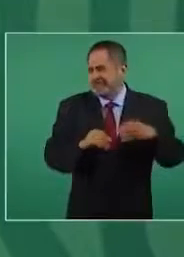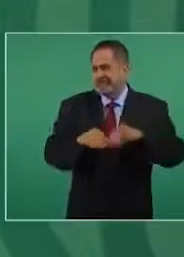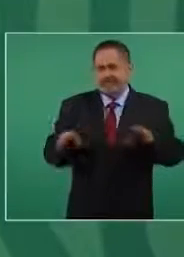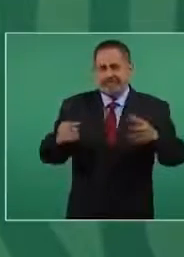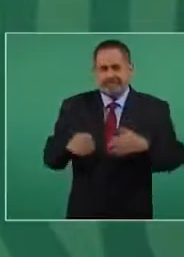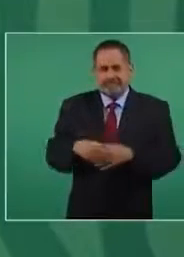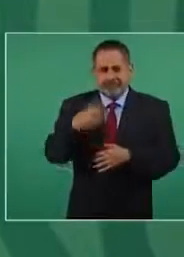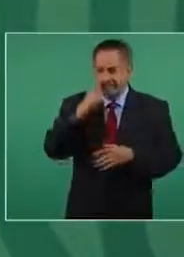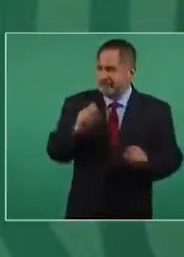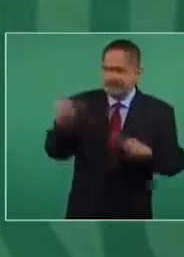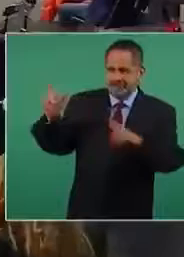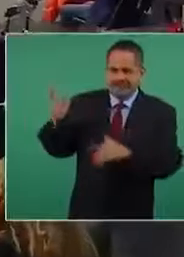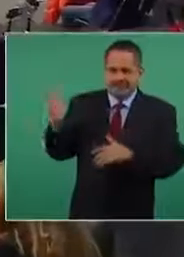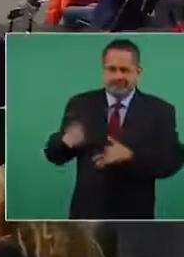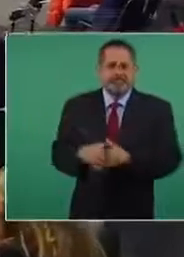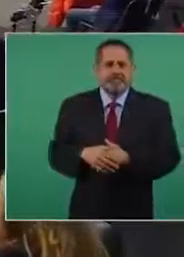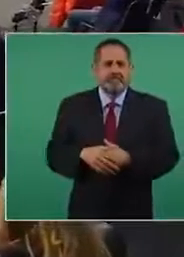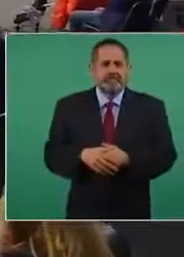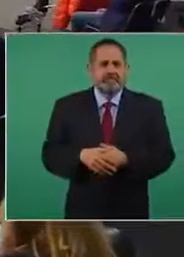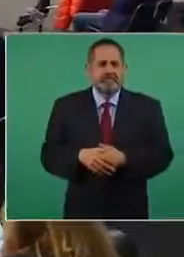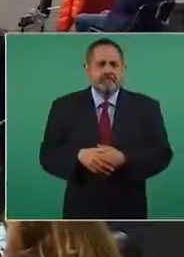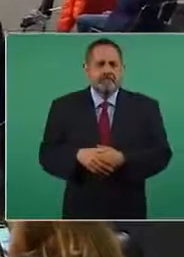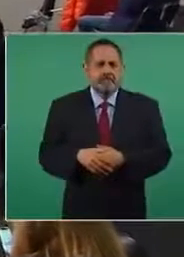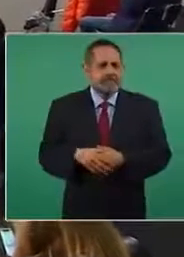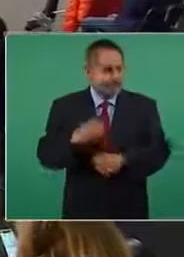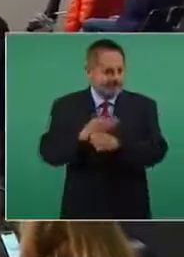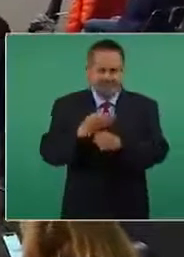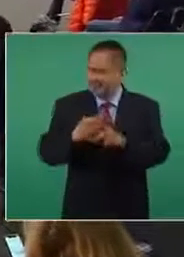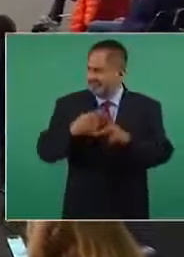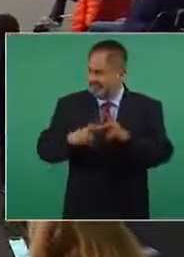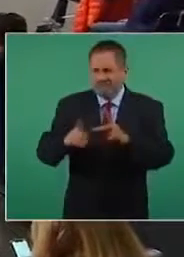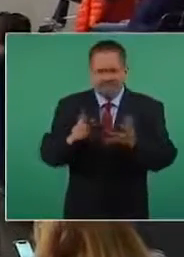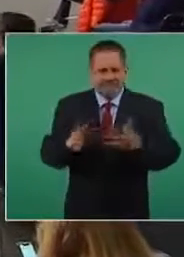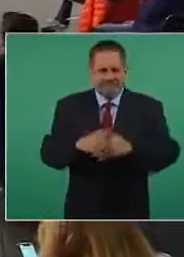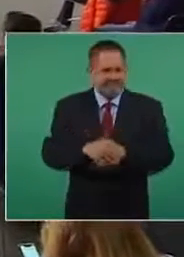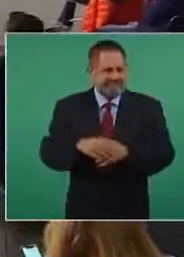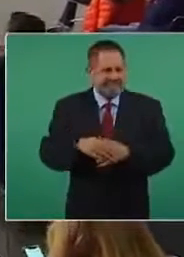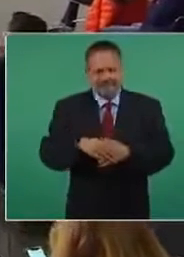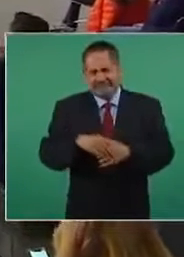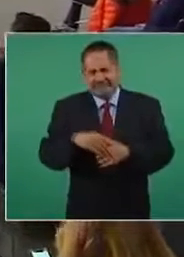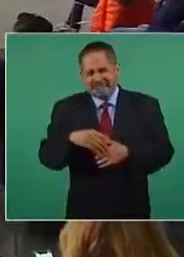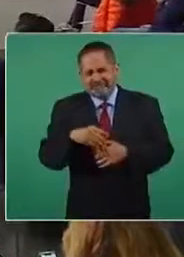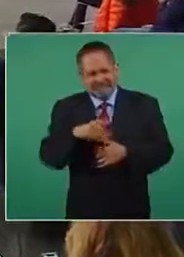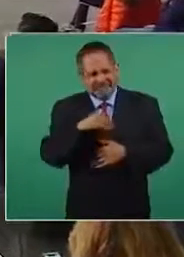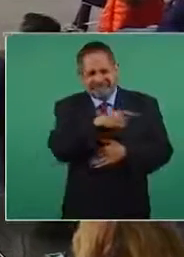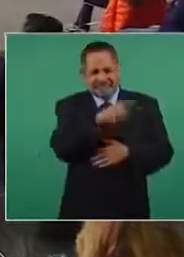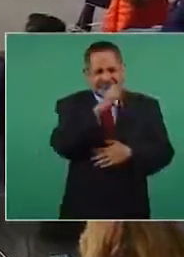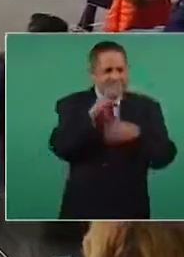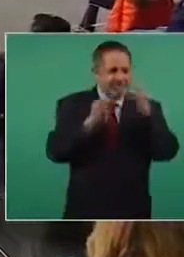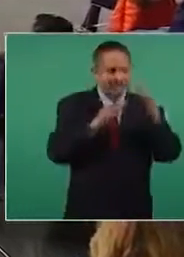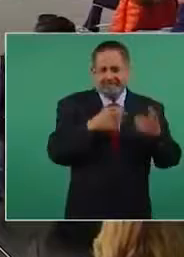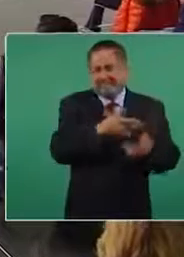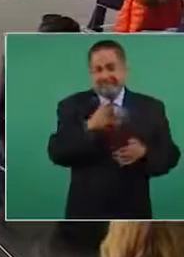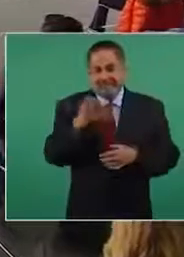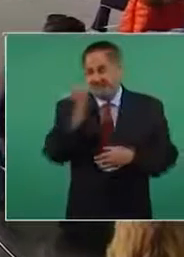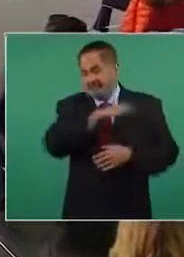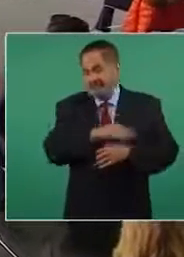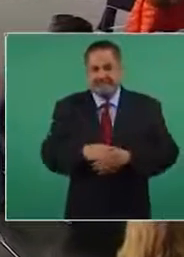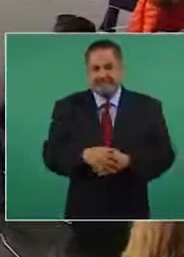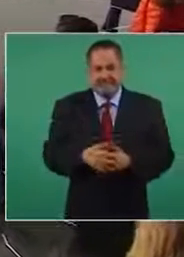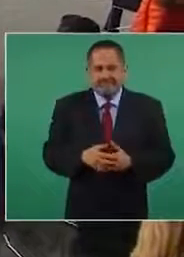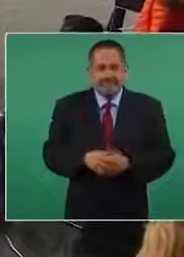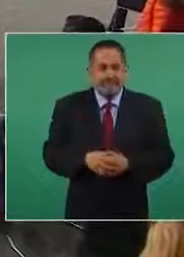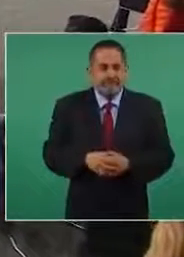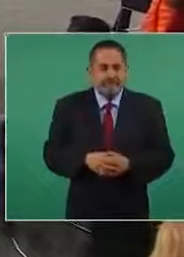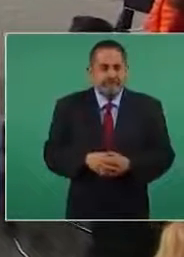ajeno no se convierte de la noche a la mañana en un buen empresario que pueda dirigir y sostener una organización con eficacia y eficiencia. No hay que perder